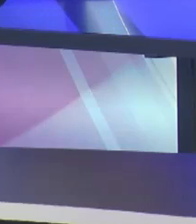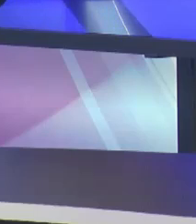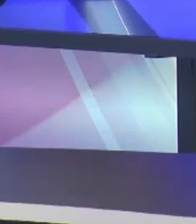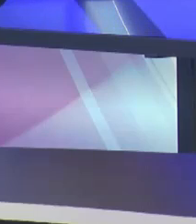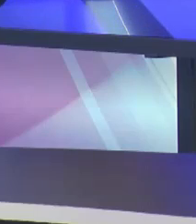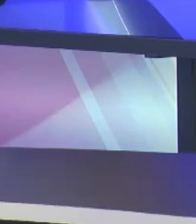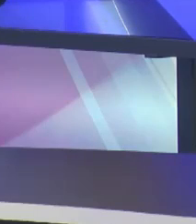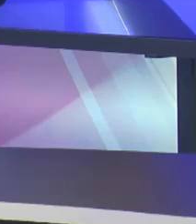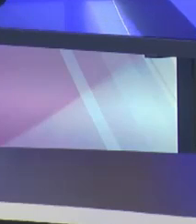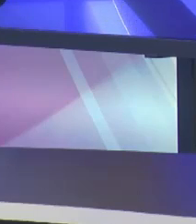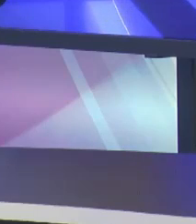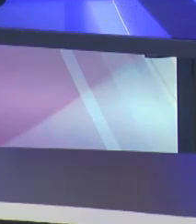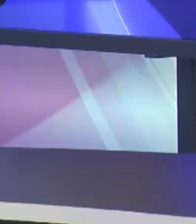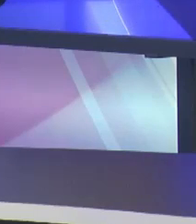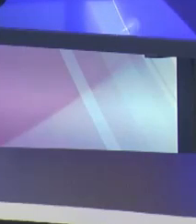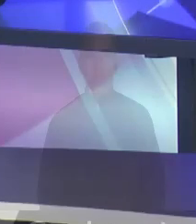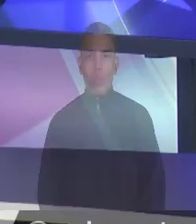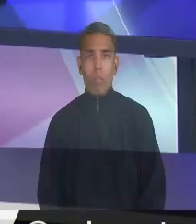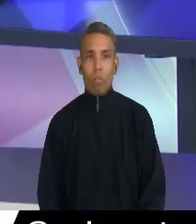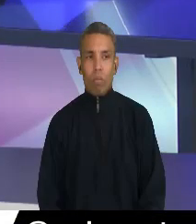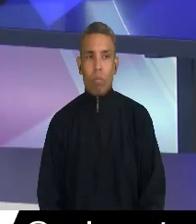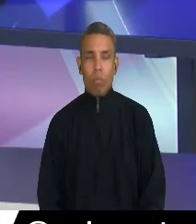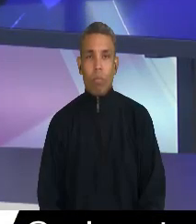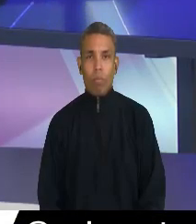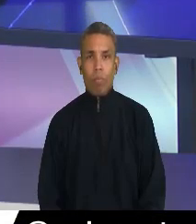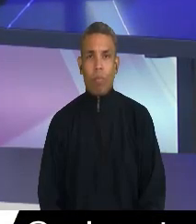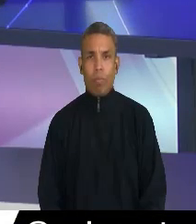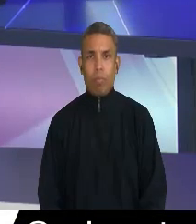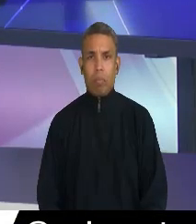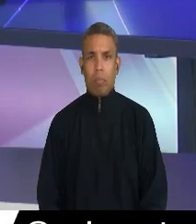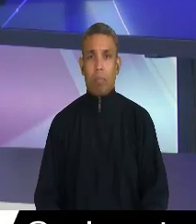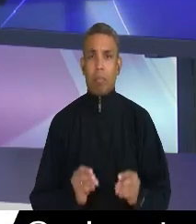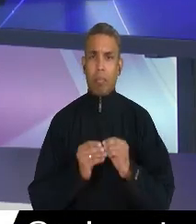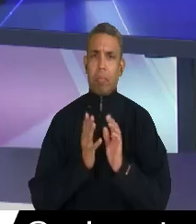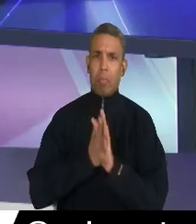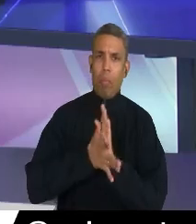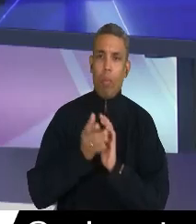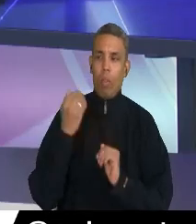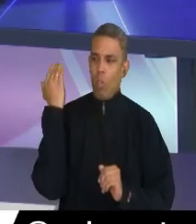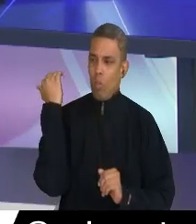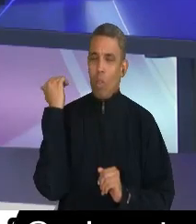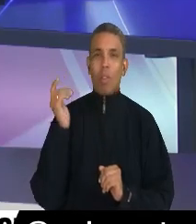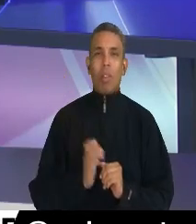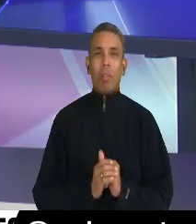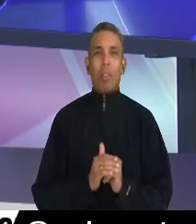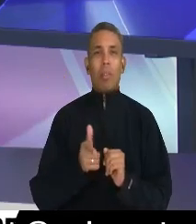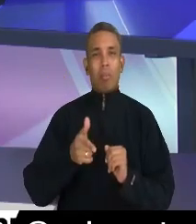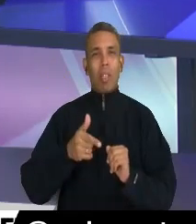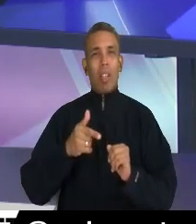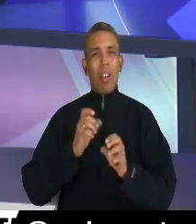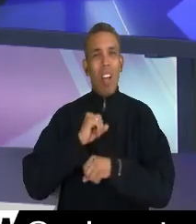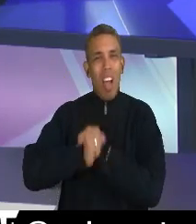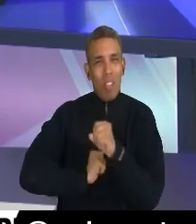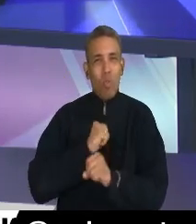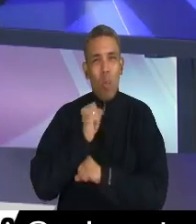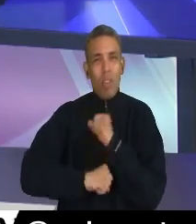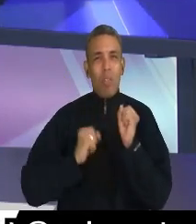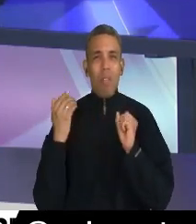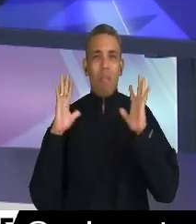Continuamos con más información en Enlace Noticias y con actividades artísticas, muestras artesanales y gastronómicas se desarrolla en la ciudad el día de